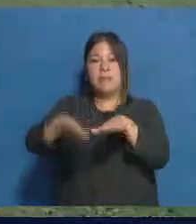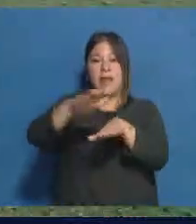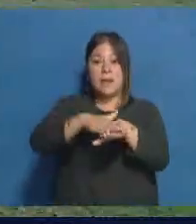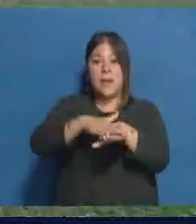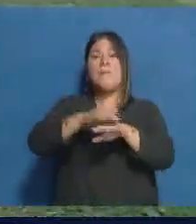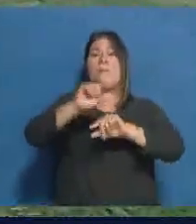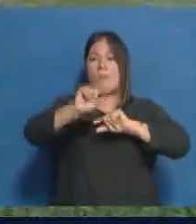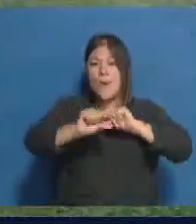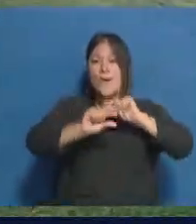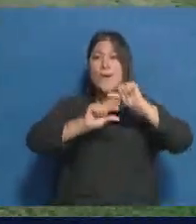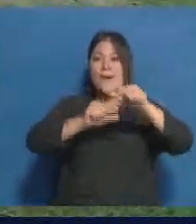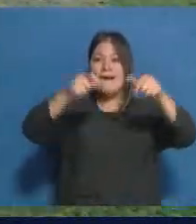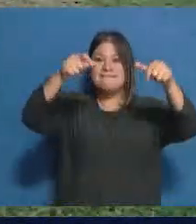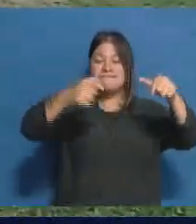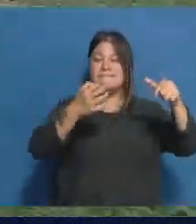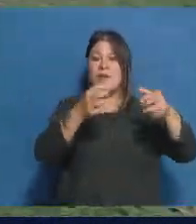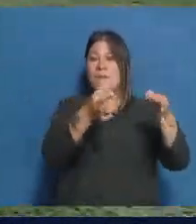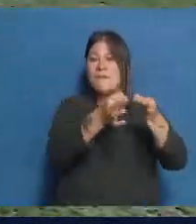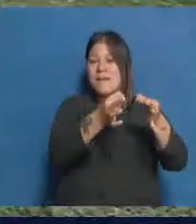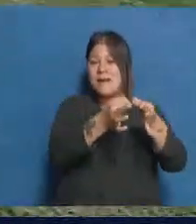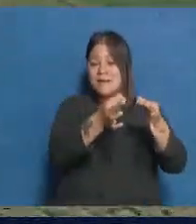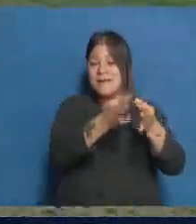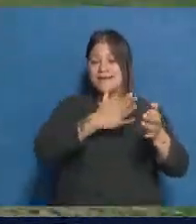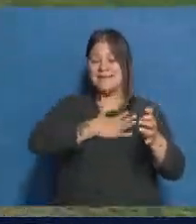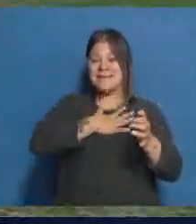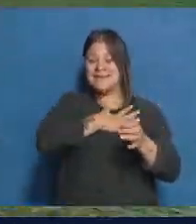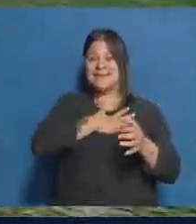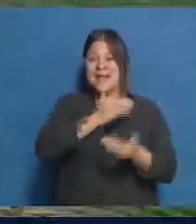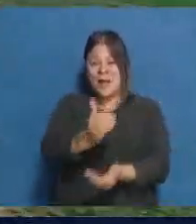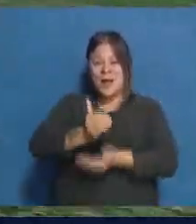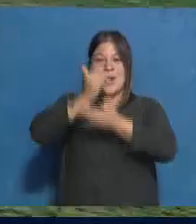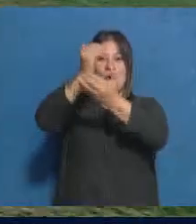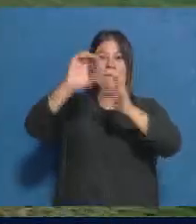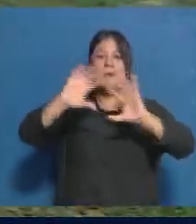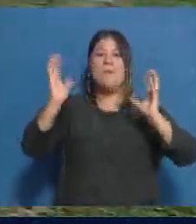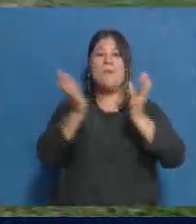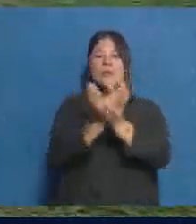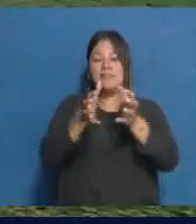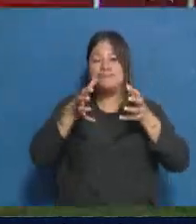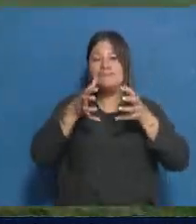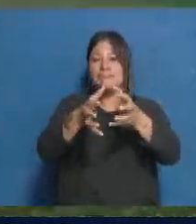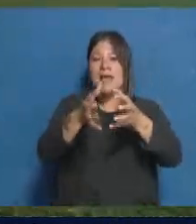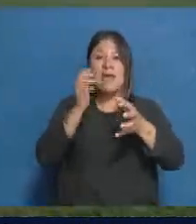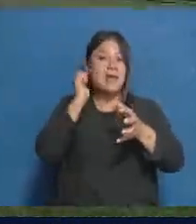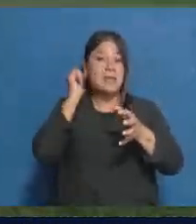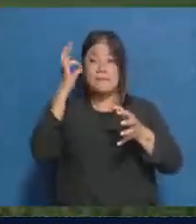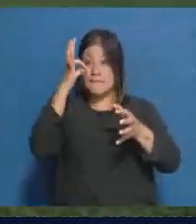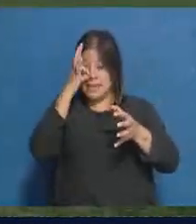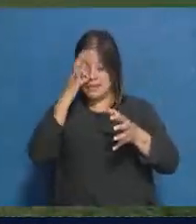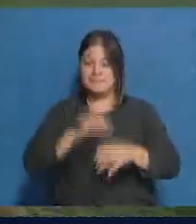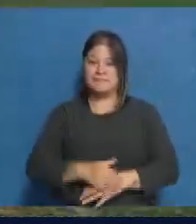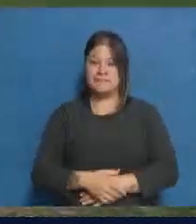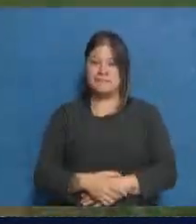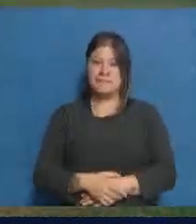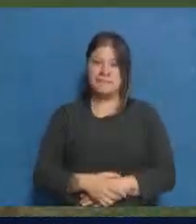Malvinas empieza a vivir lo que va a ser esta Copa del Mundo, este Mundial Sub-20. Pero vamos a venir a la pantalla, ya vamos a